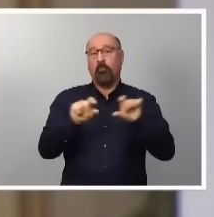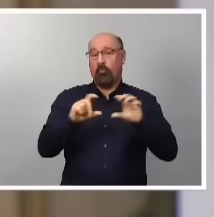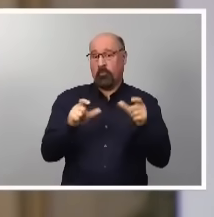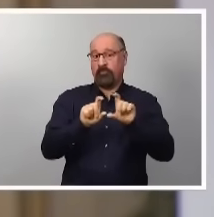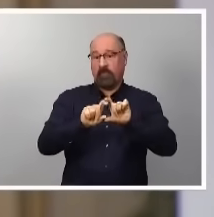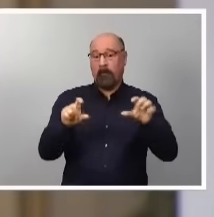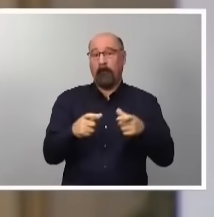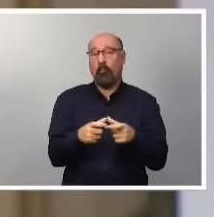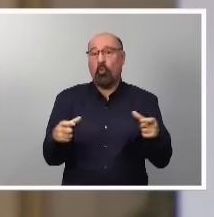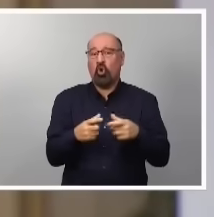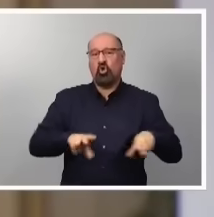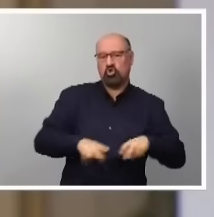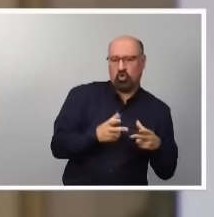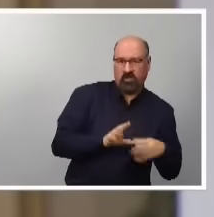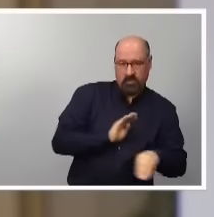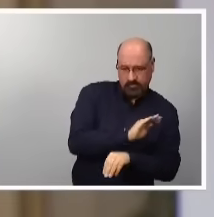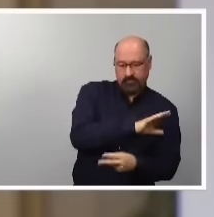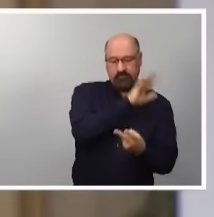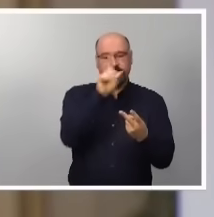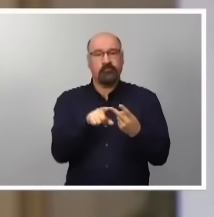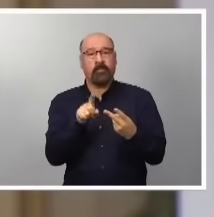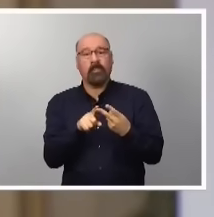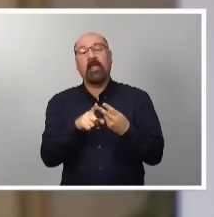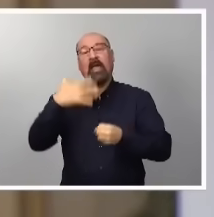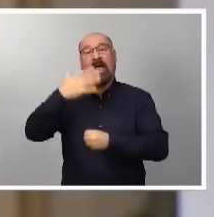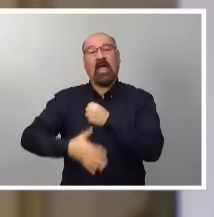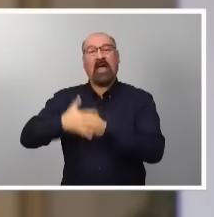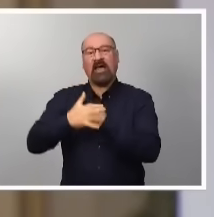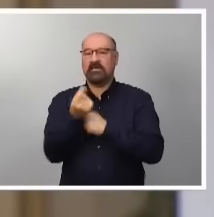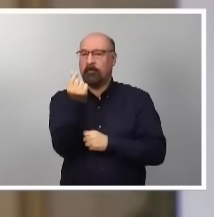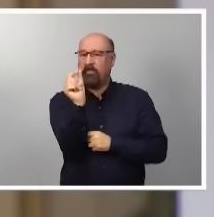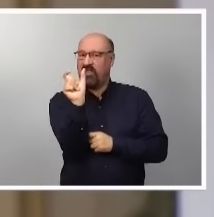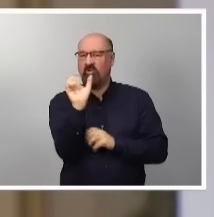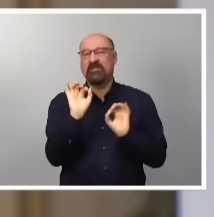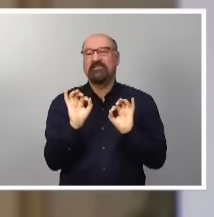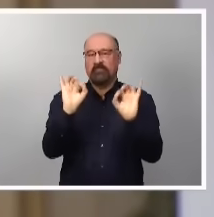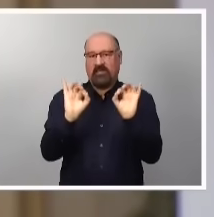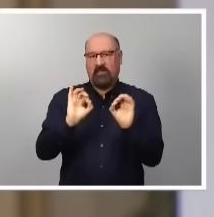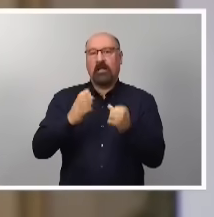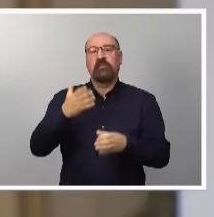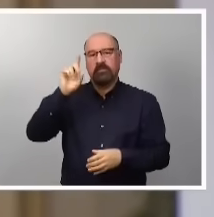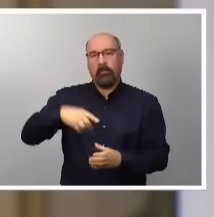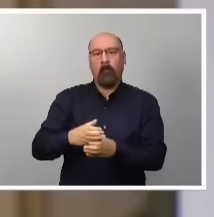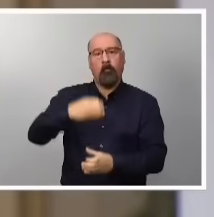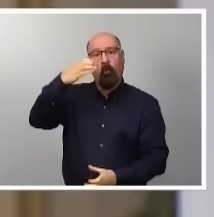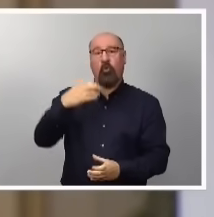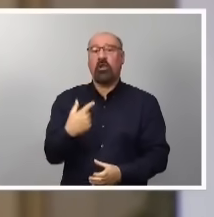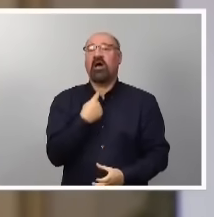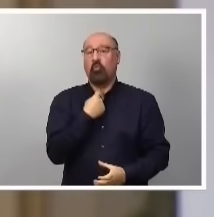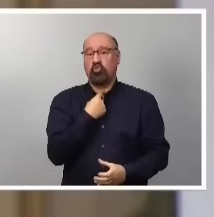subidas del precio de la tarifa regulada del gas de los hogares y de la bombona de butano y